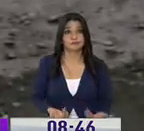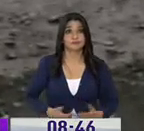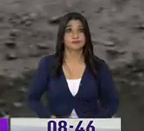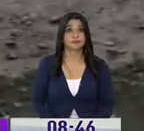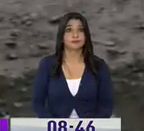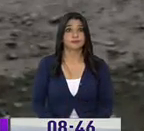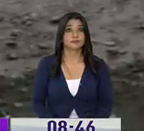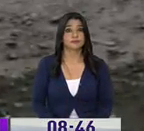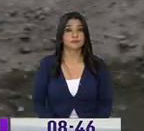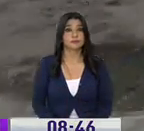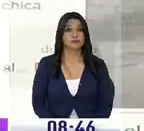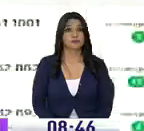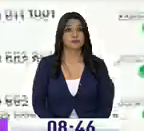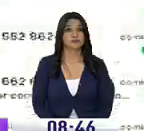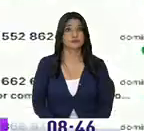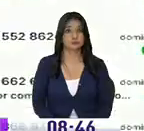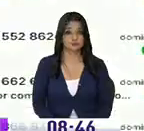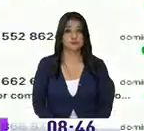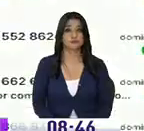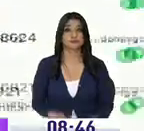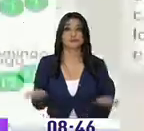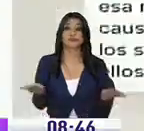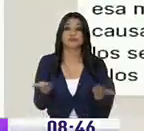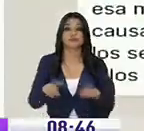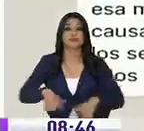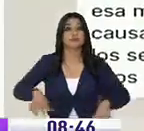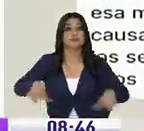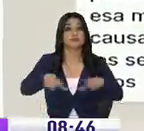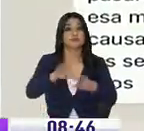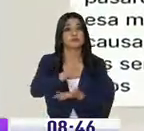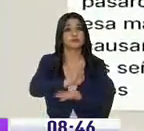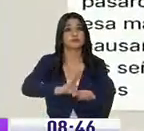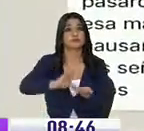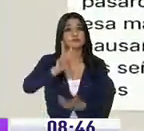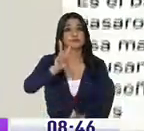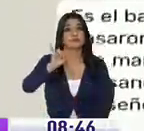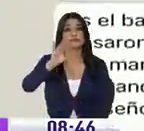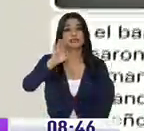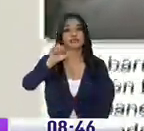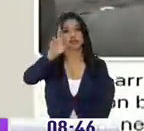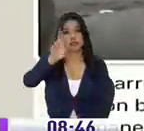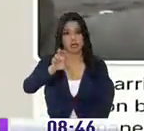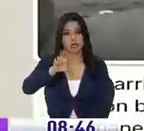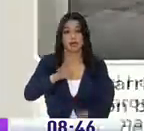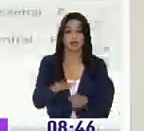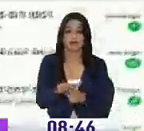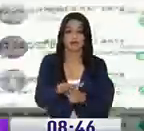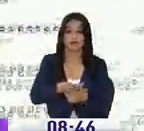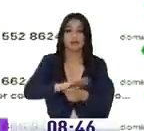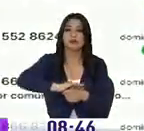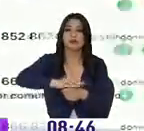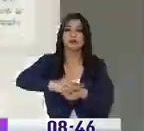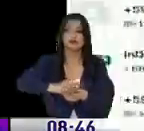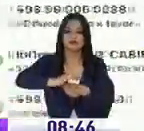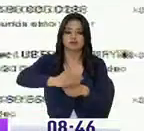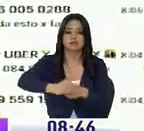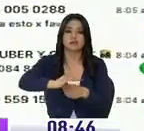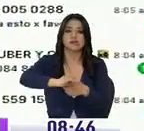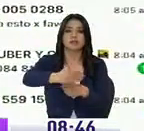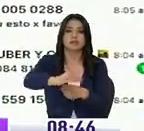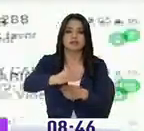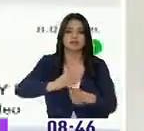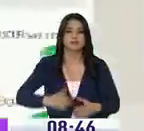Vean, ahí está. ¿Dónde es esto? Vea, vecino, barrio de Victoria Central. Pasaron bachando, pero le dejaron un